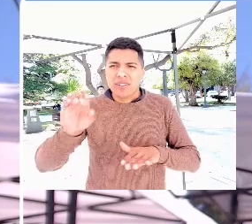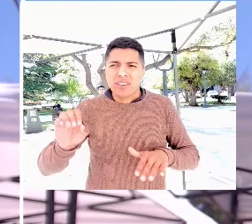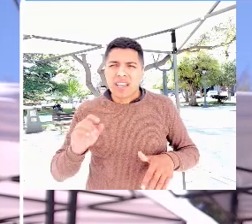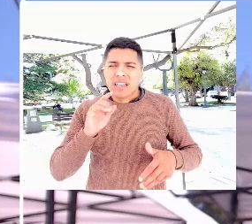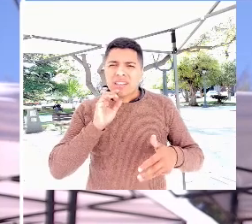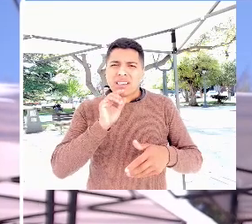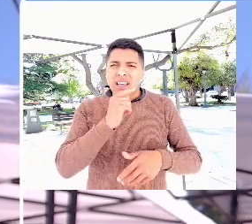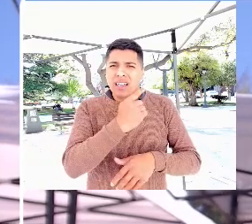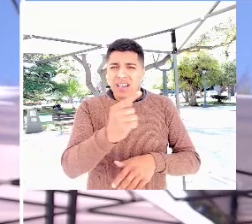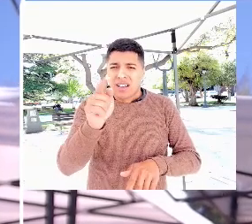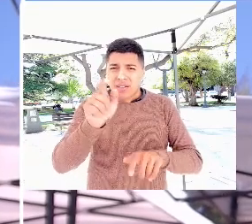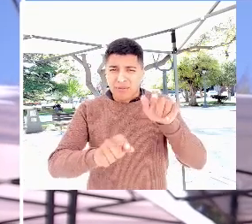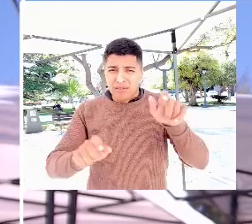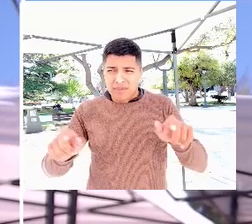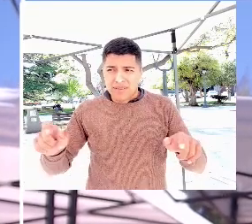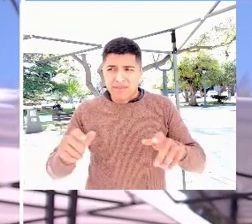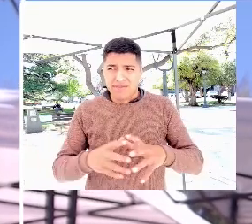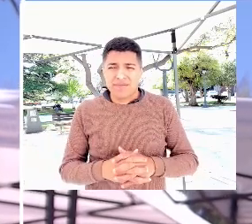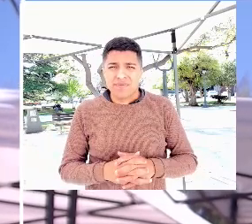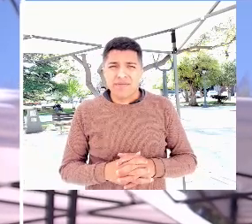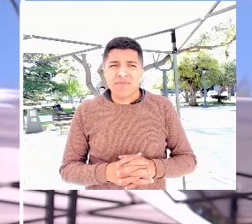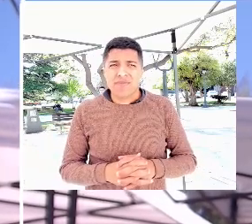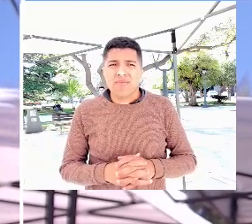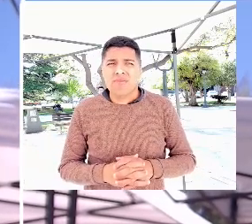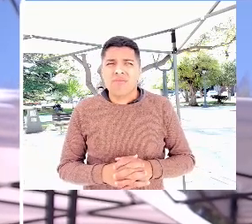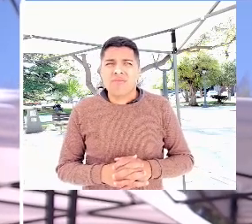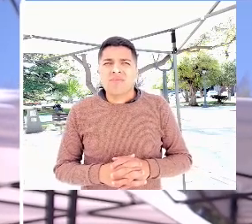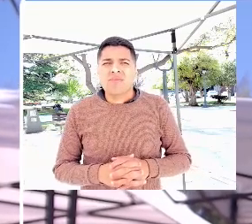lista a través de la Secretaría Legislativa.